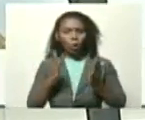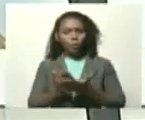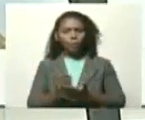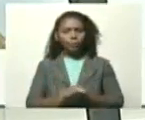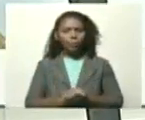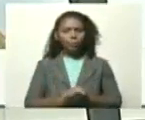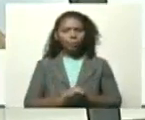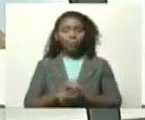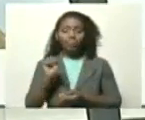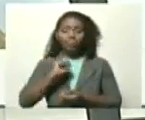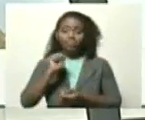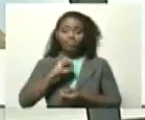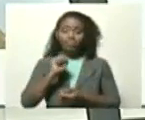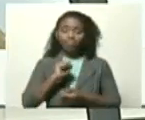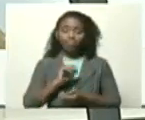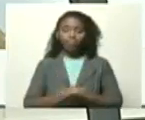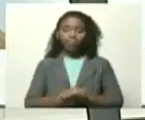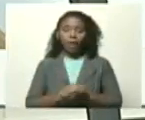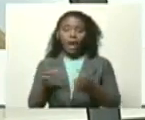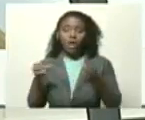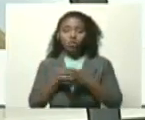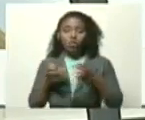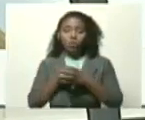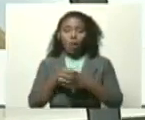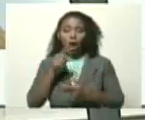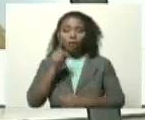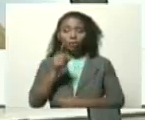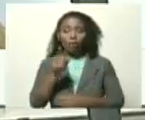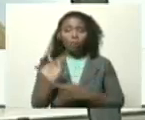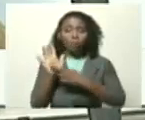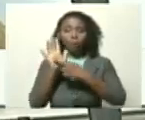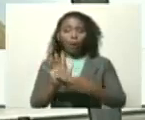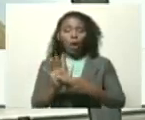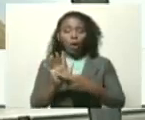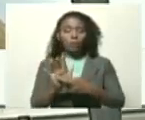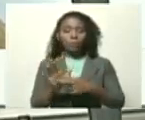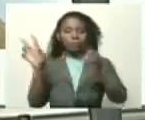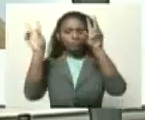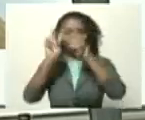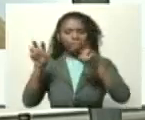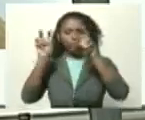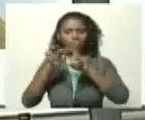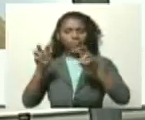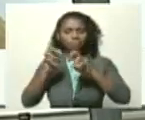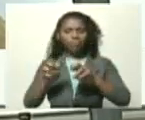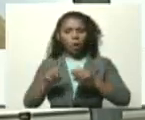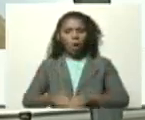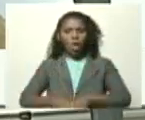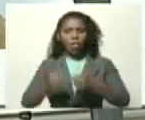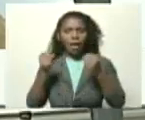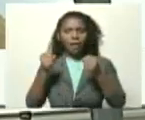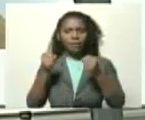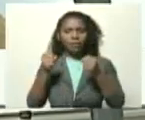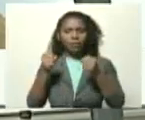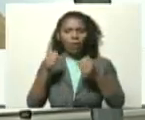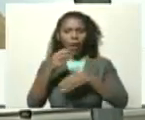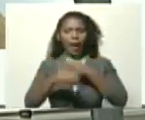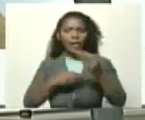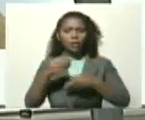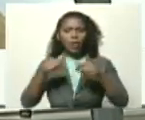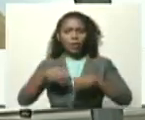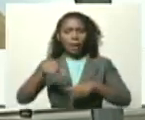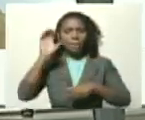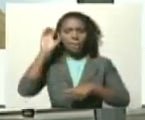Sí, precisamente la comisión que tú reseñabas que investiga los daños perpetrados a la nación